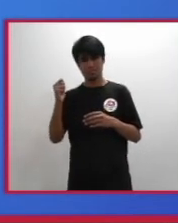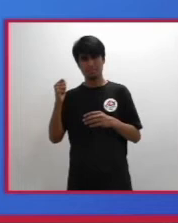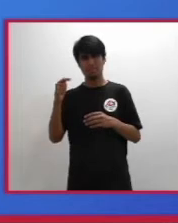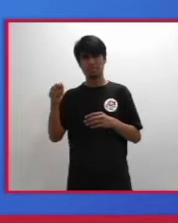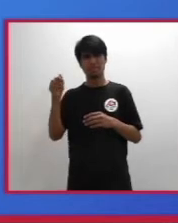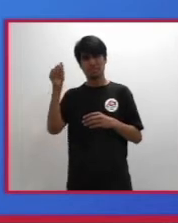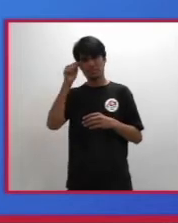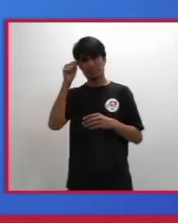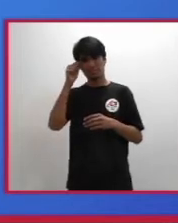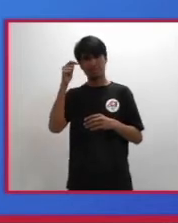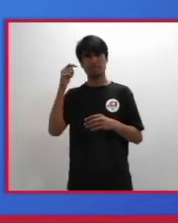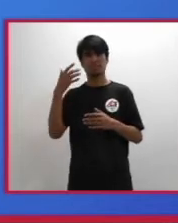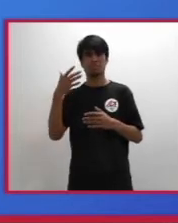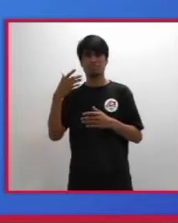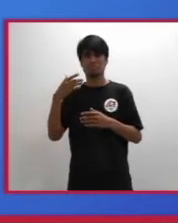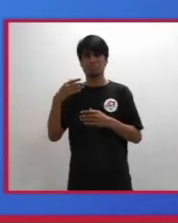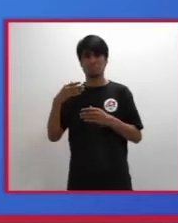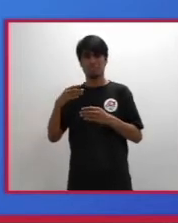continua.